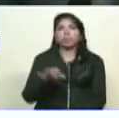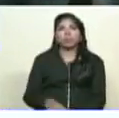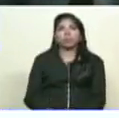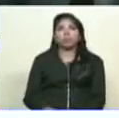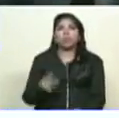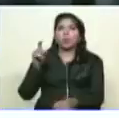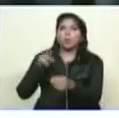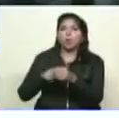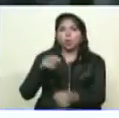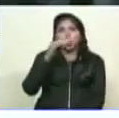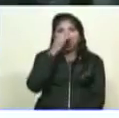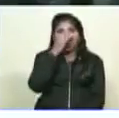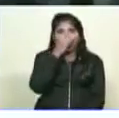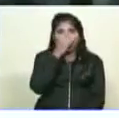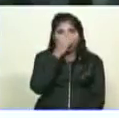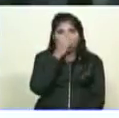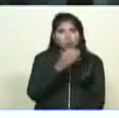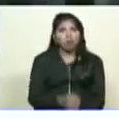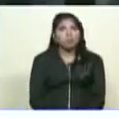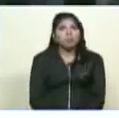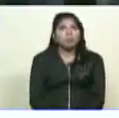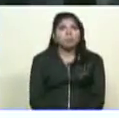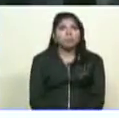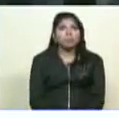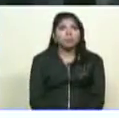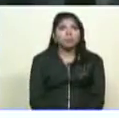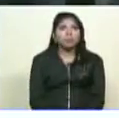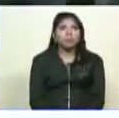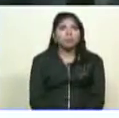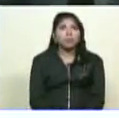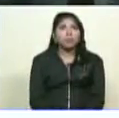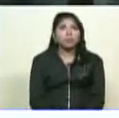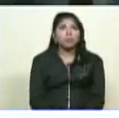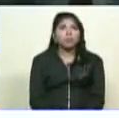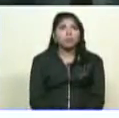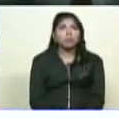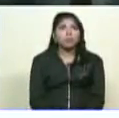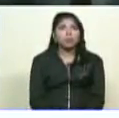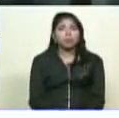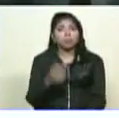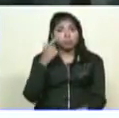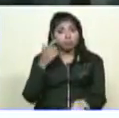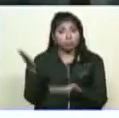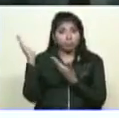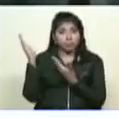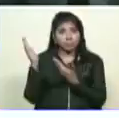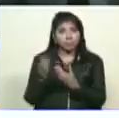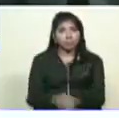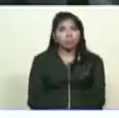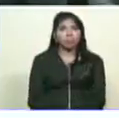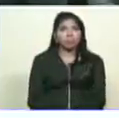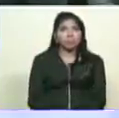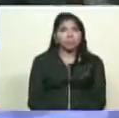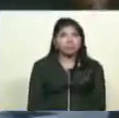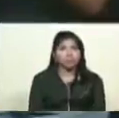de 6.000 nuevos jóvenes al plan Chamba Juvenil. Adelante, Pedro Infante.